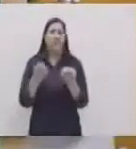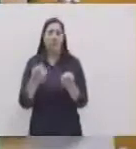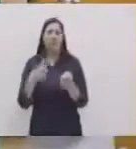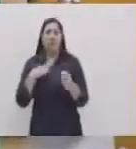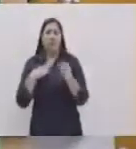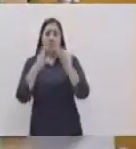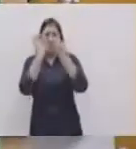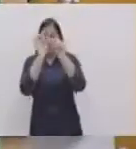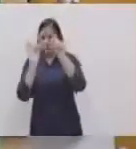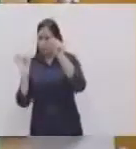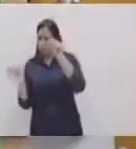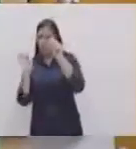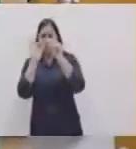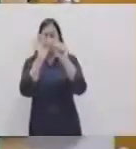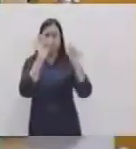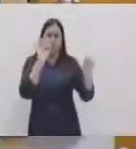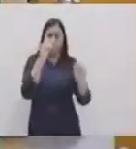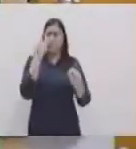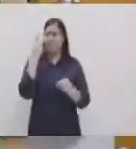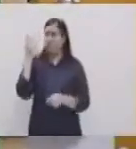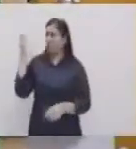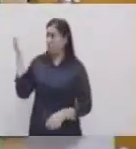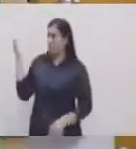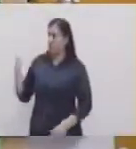Tendríamos hacia acá